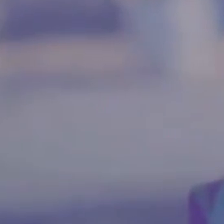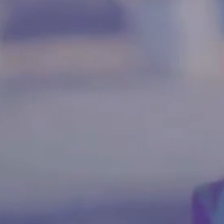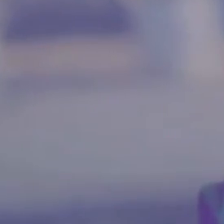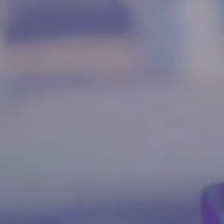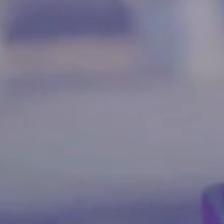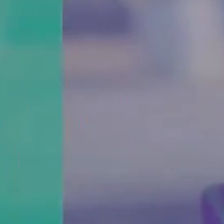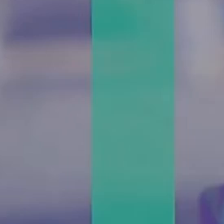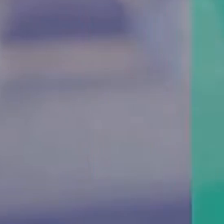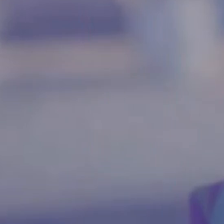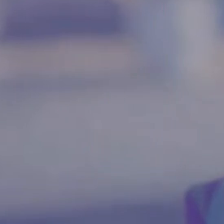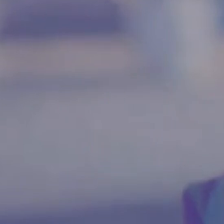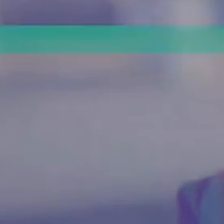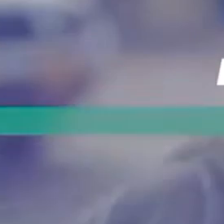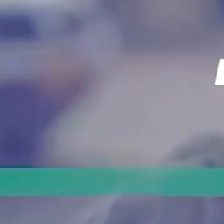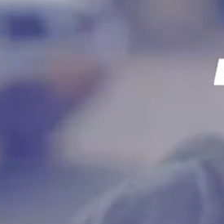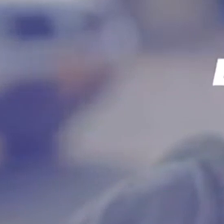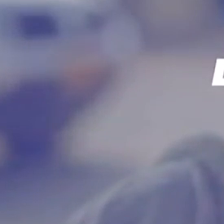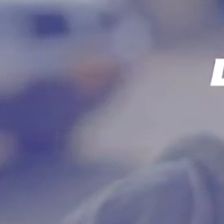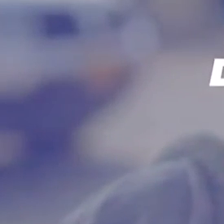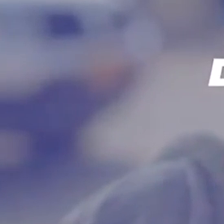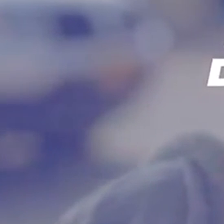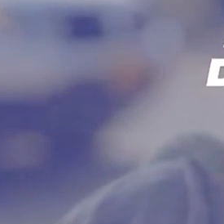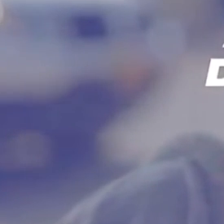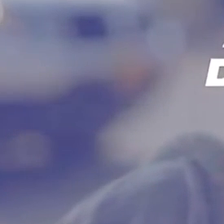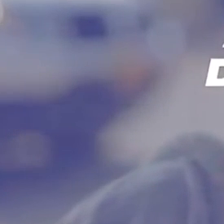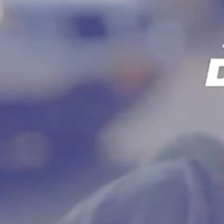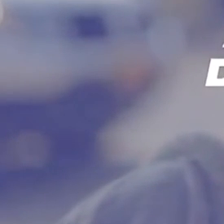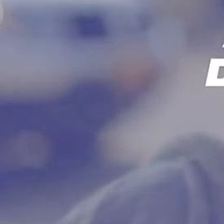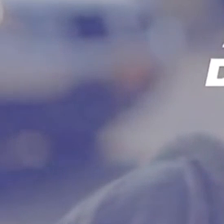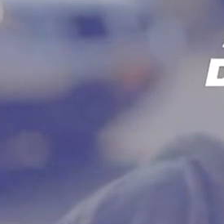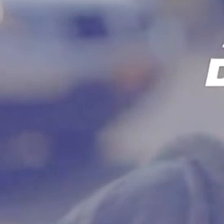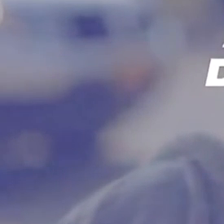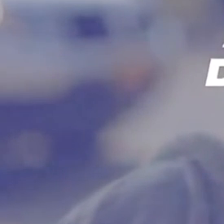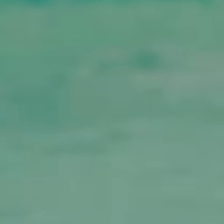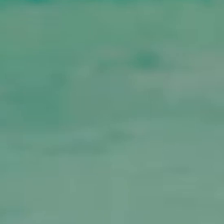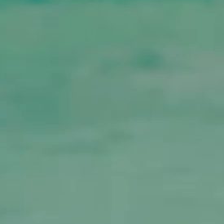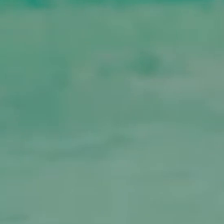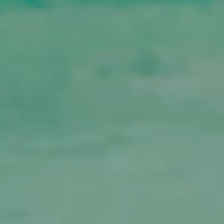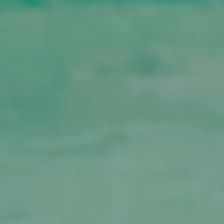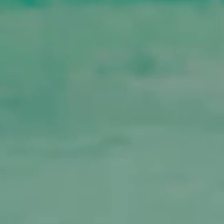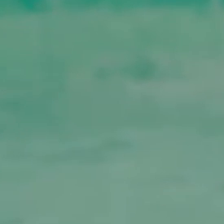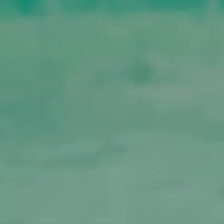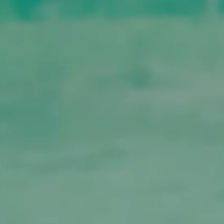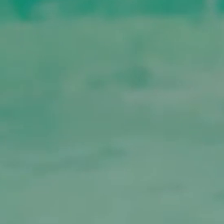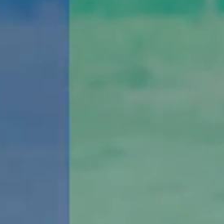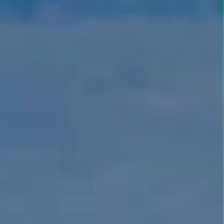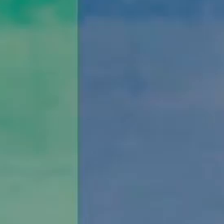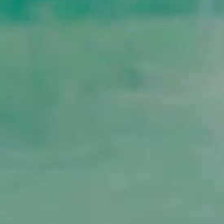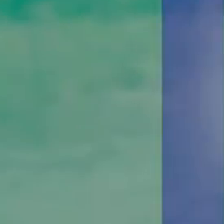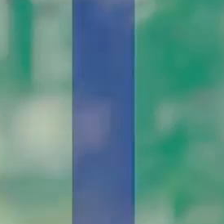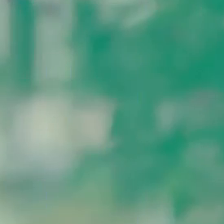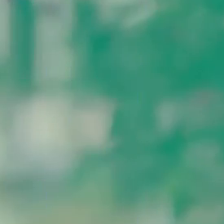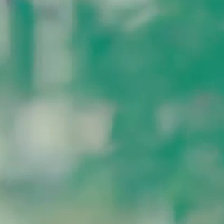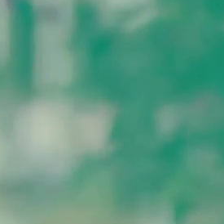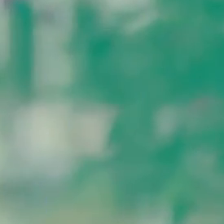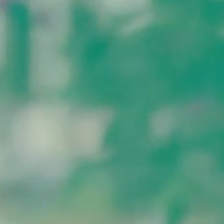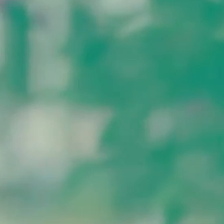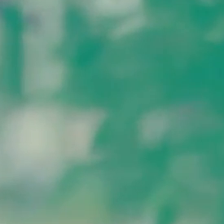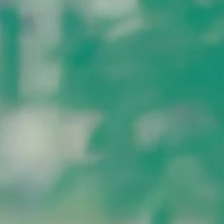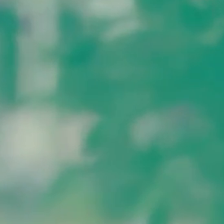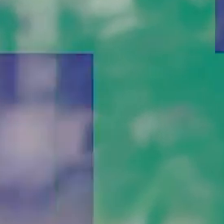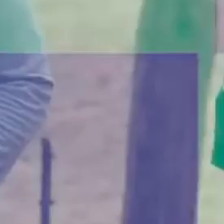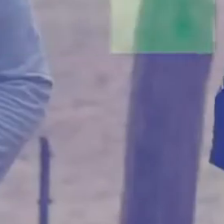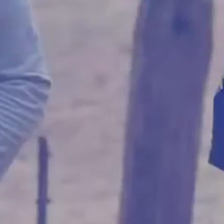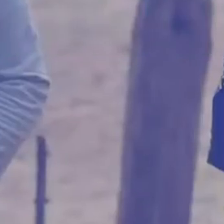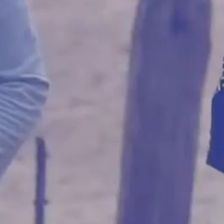Impulso al fortalecimiento de la administración conformación de un grupo de funcionarios cualificados